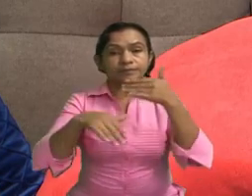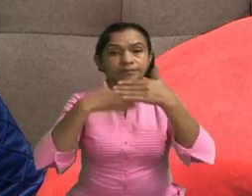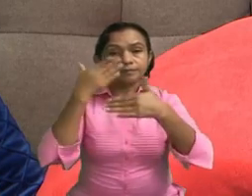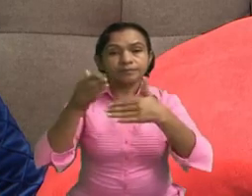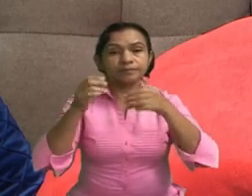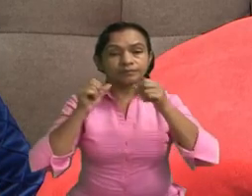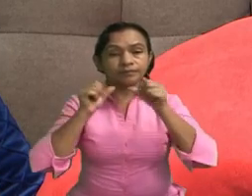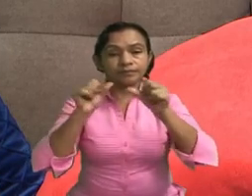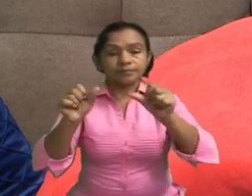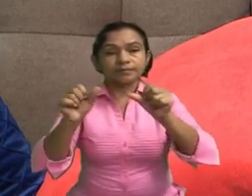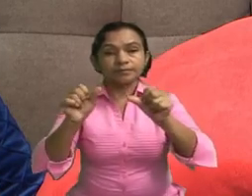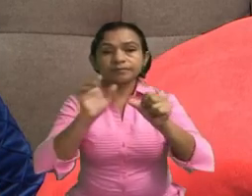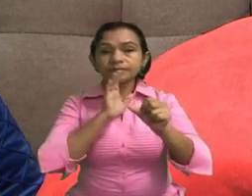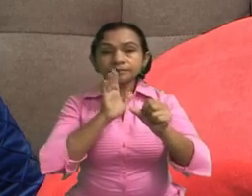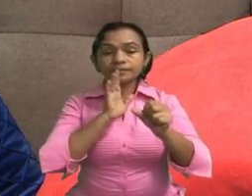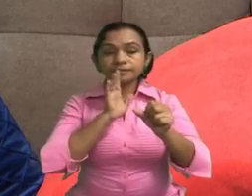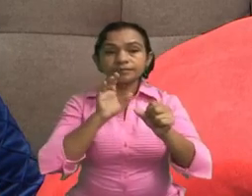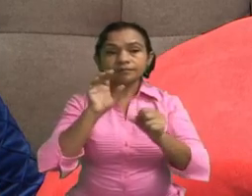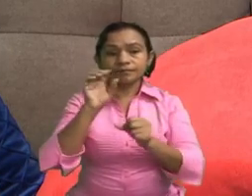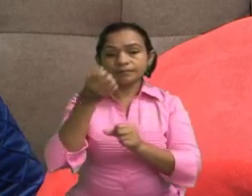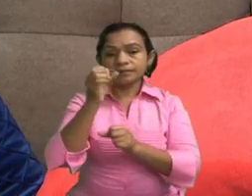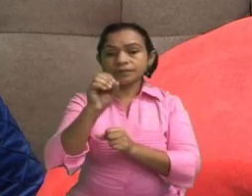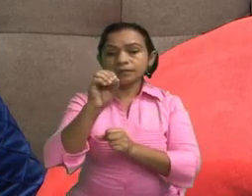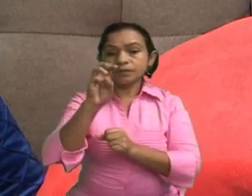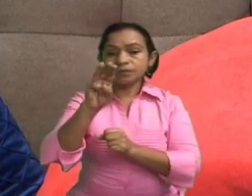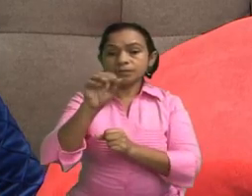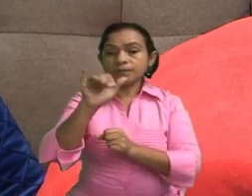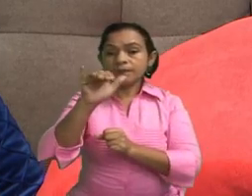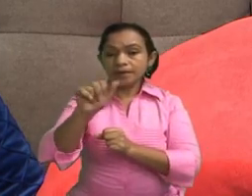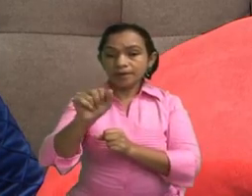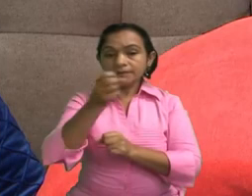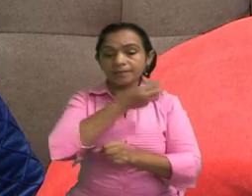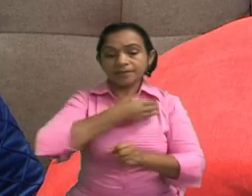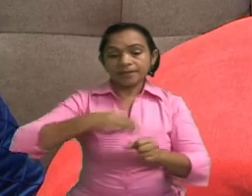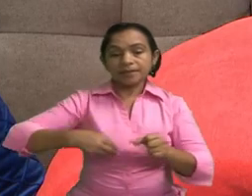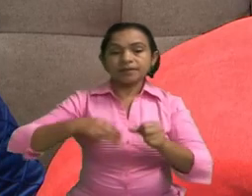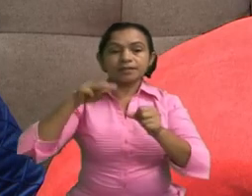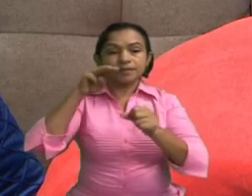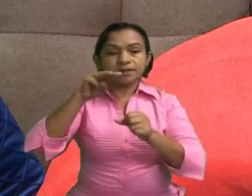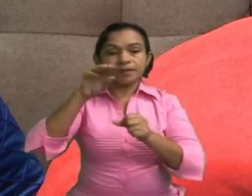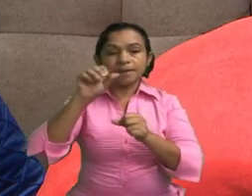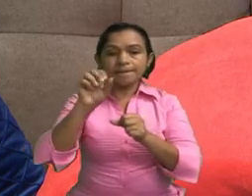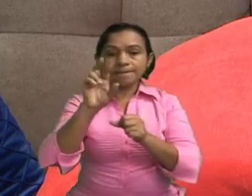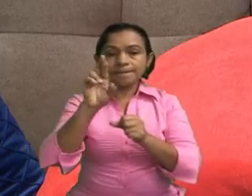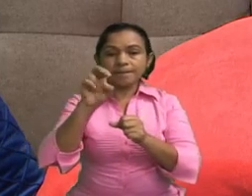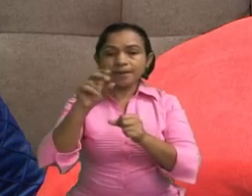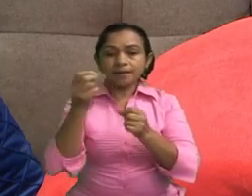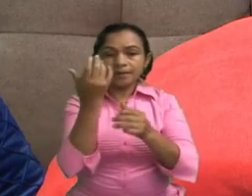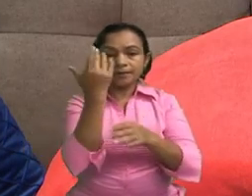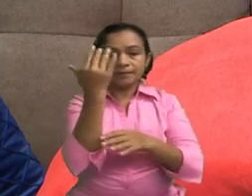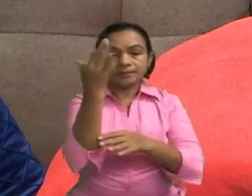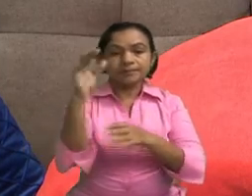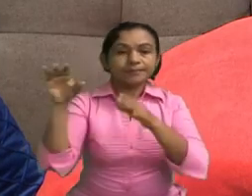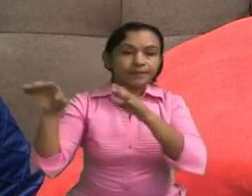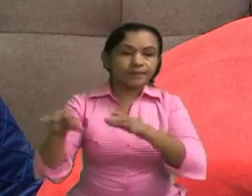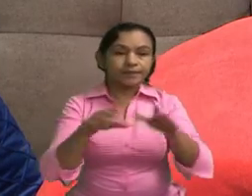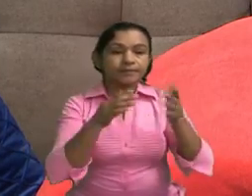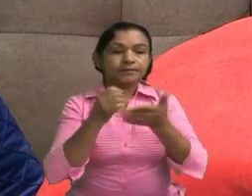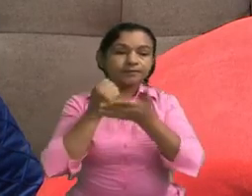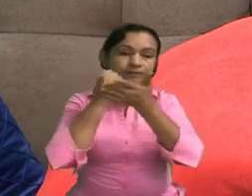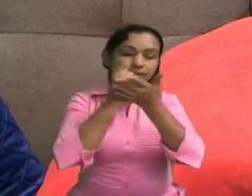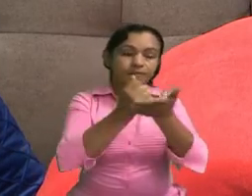regresemos seguiremos conversando con la compañera Sumaya Castillo, ministra del Marena, sobre las acciones en favor